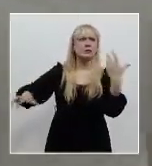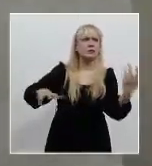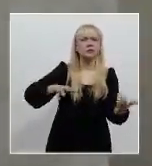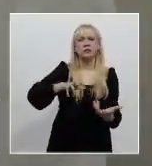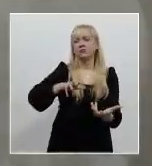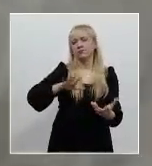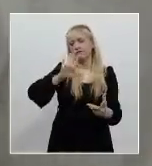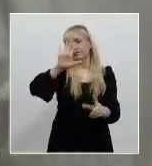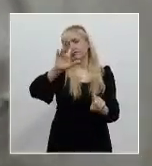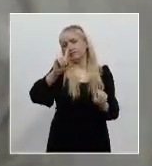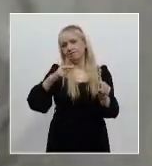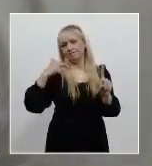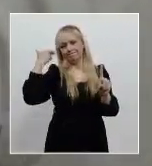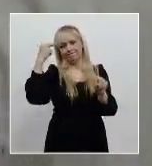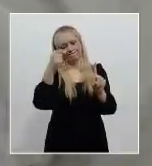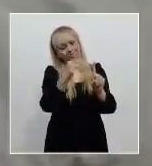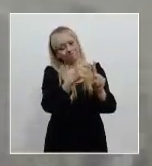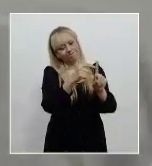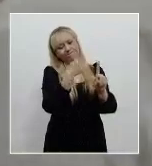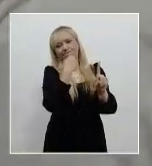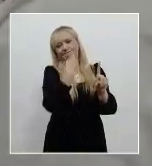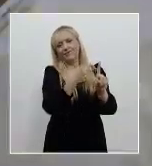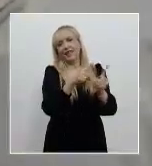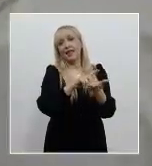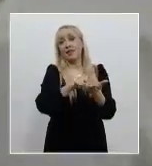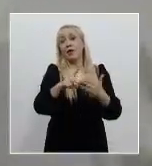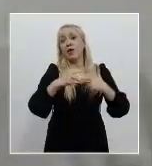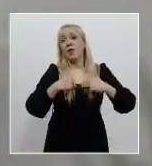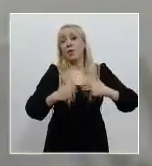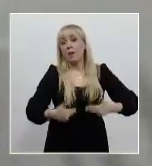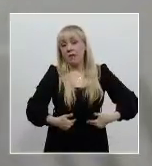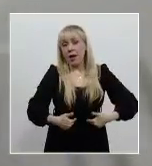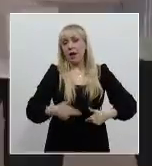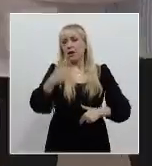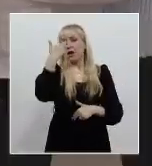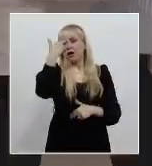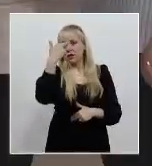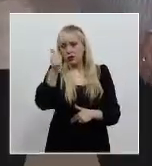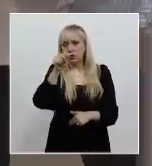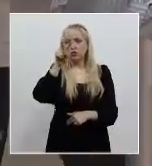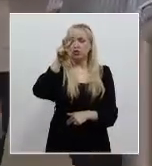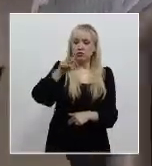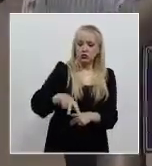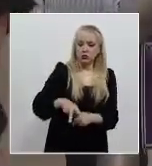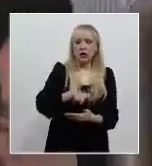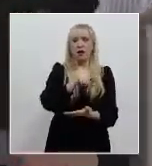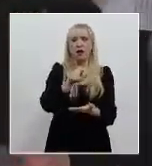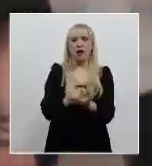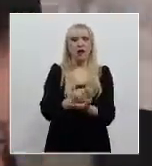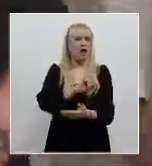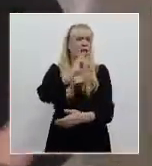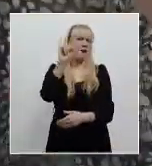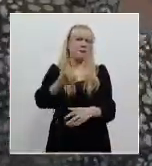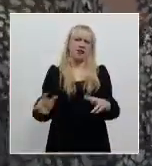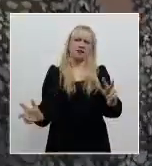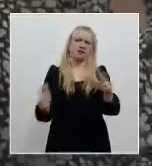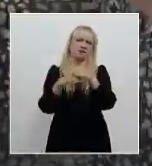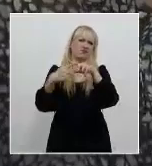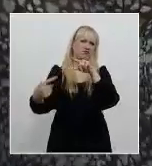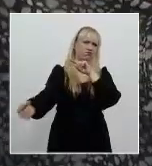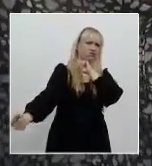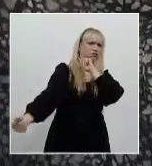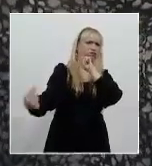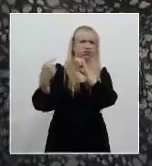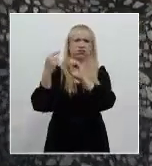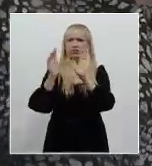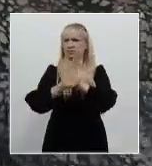por los principios que guían la razón y los derechos humanos, nunca por la fuerza o por la discordia dirigida. Indicó que